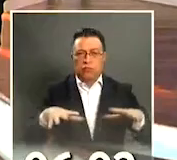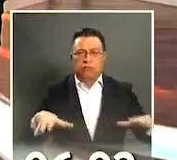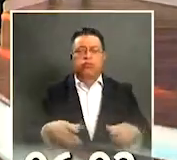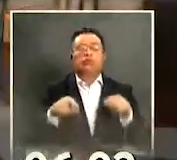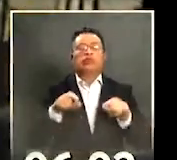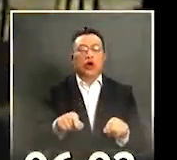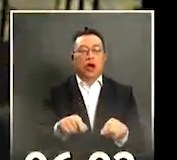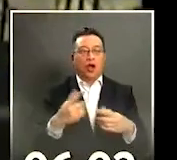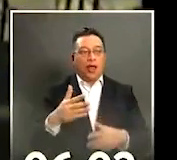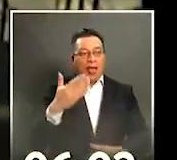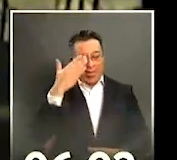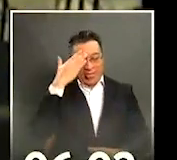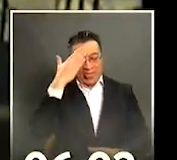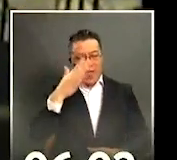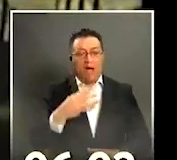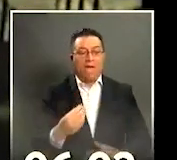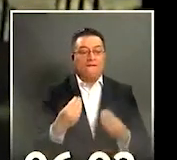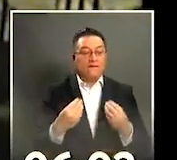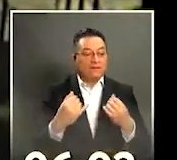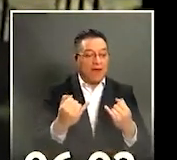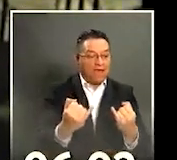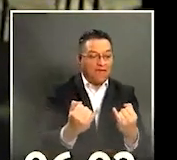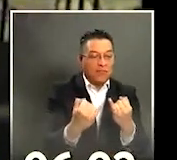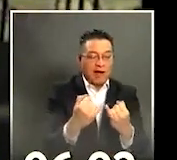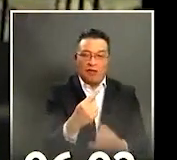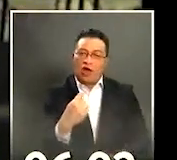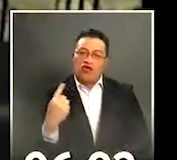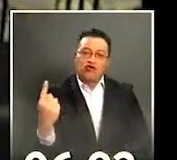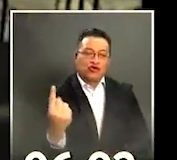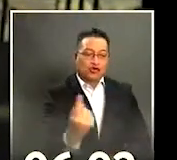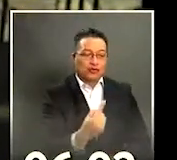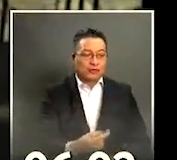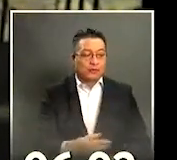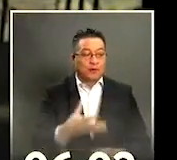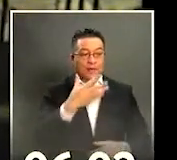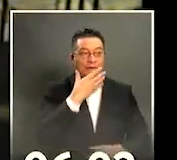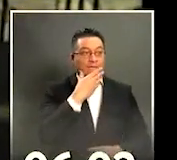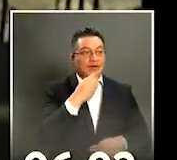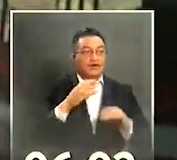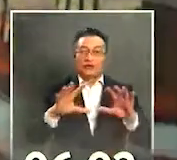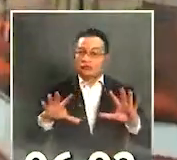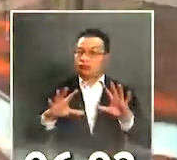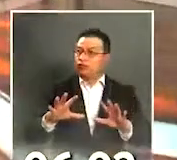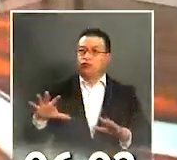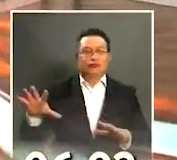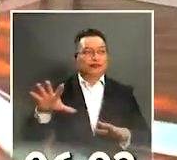esté bien, pero muy bien informado. Tú decís. Está lindo nuestro estudio, ¿no encuentras? Esto está hermoso, iluminado. Distinto, ¿sí?